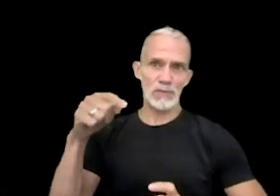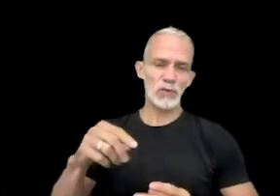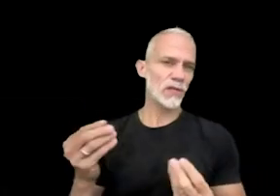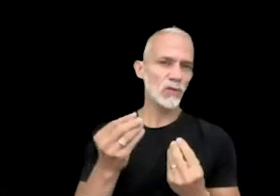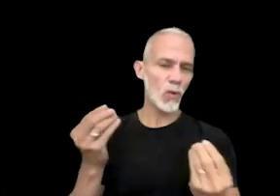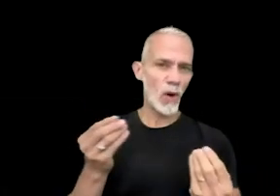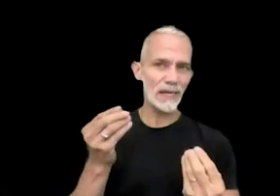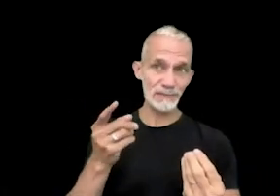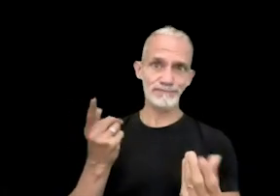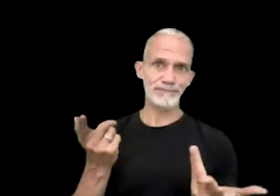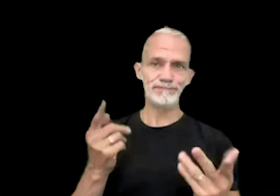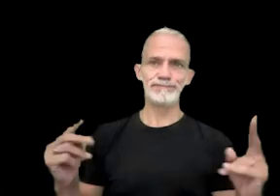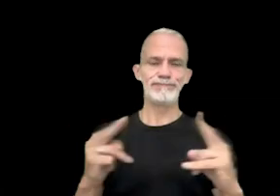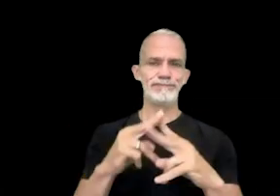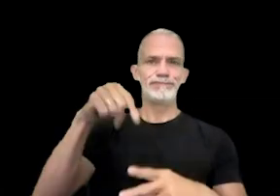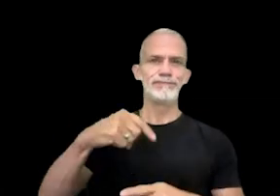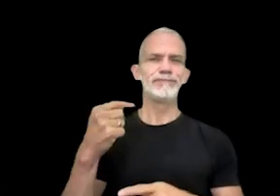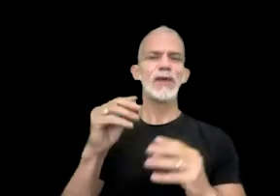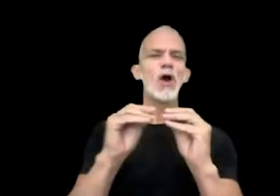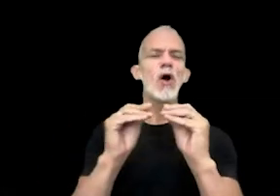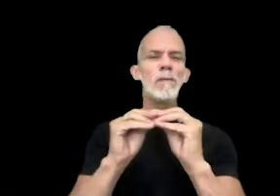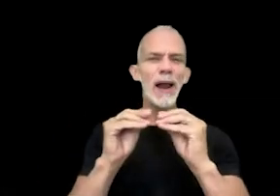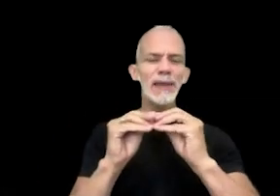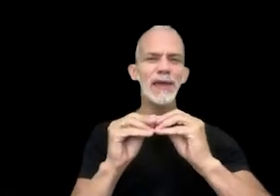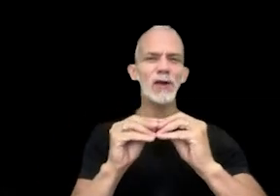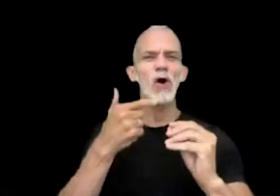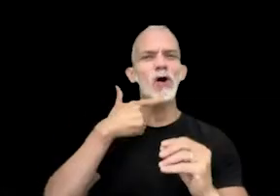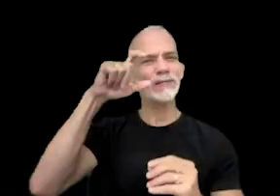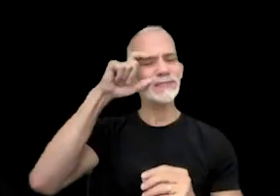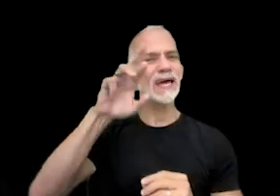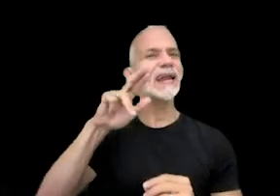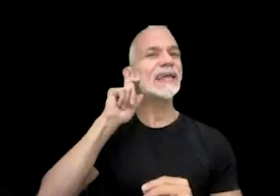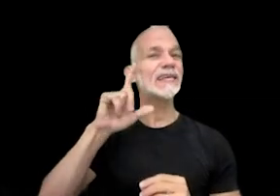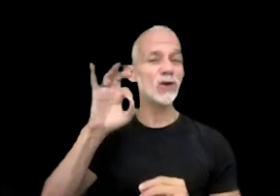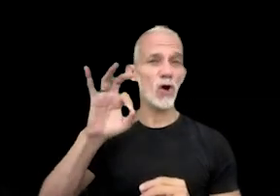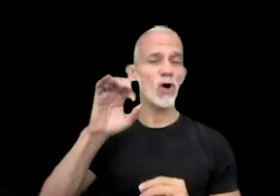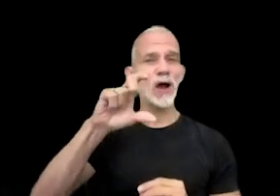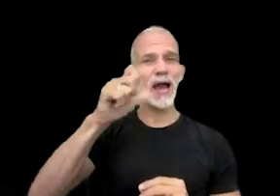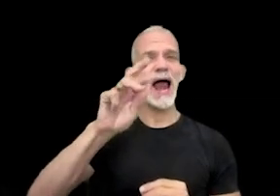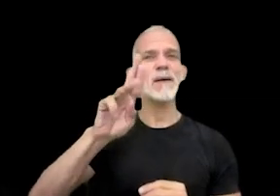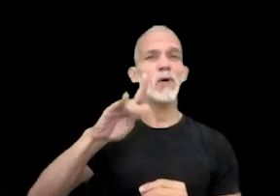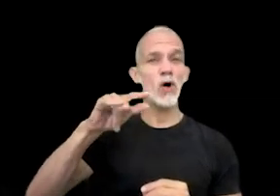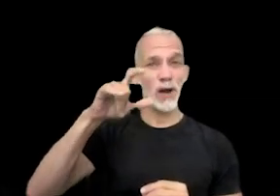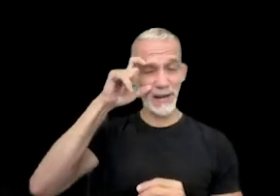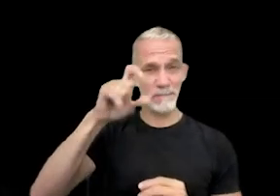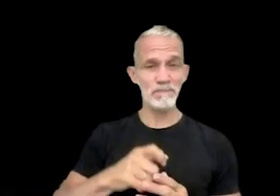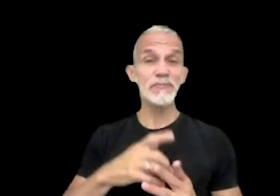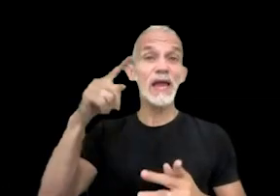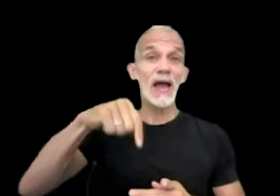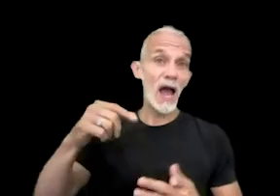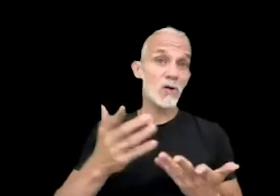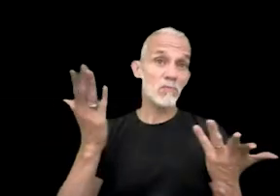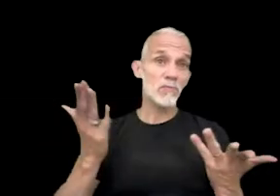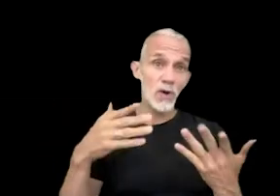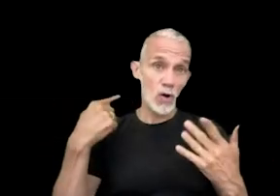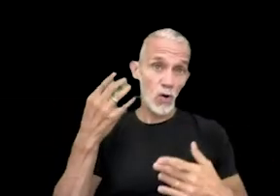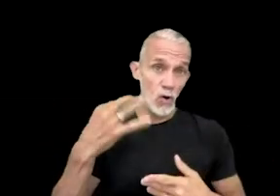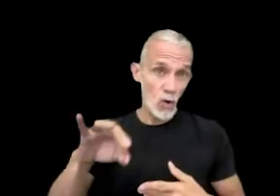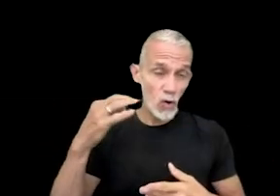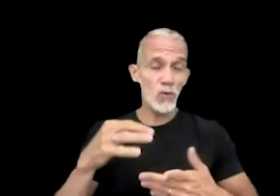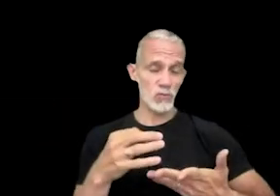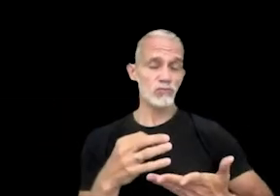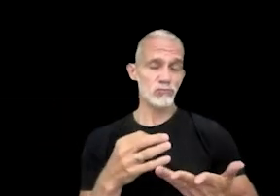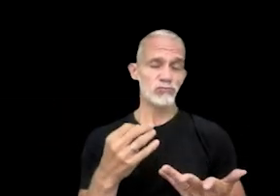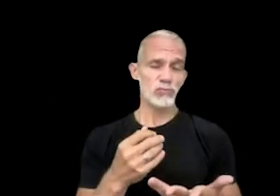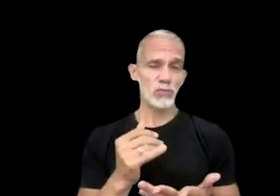es el que nos trae nuestro colega, el doctor Sergio Carbone. En esta oportunidad no puedo dejar, y siempre